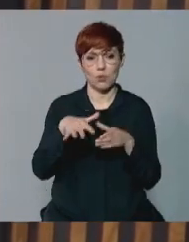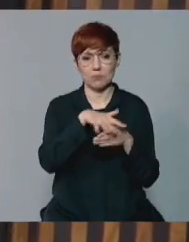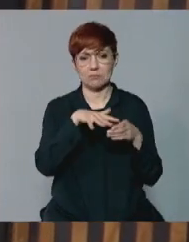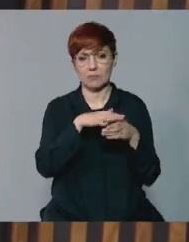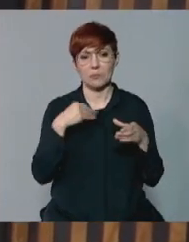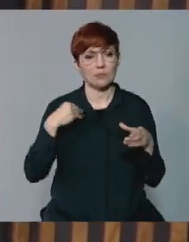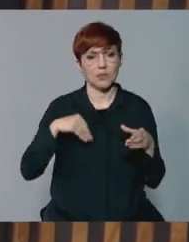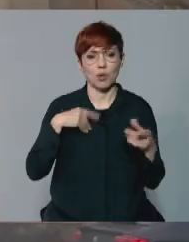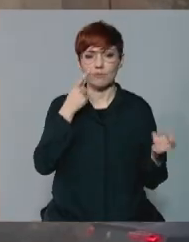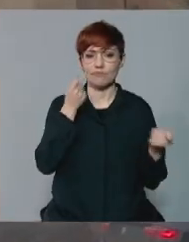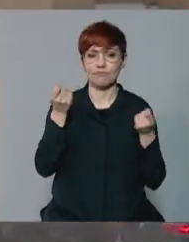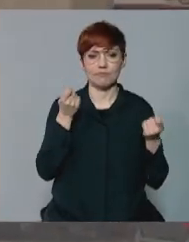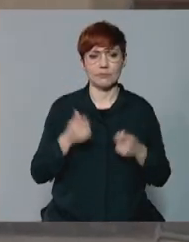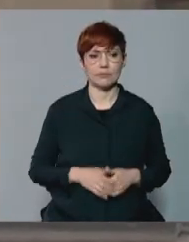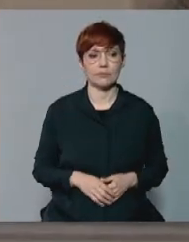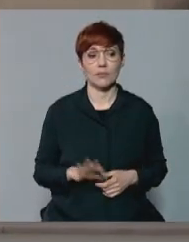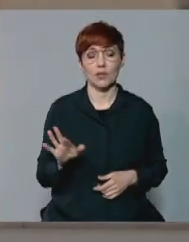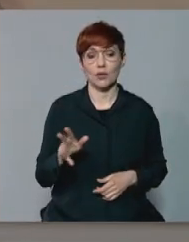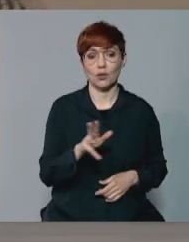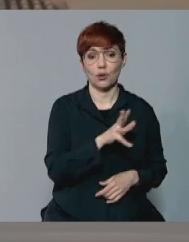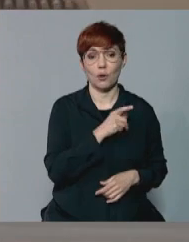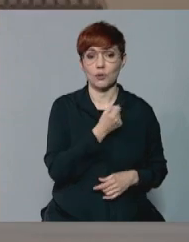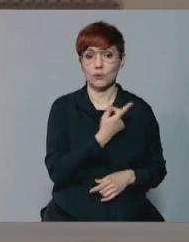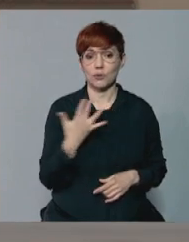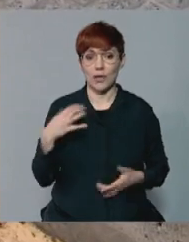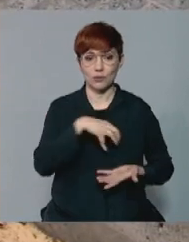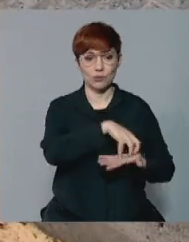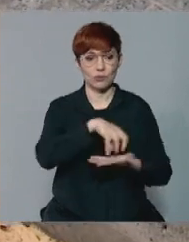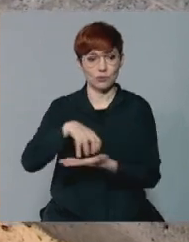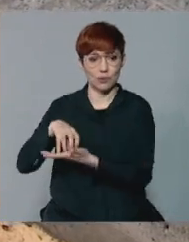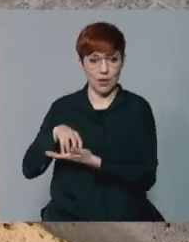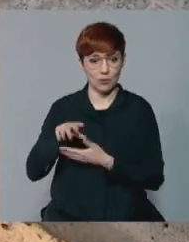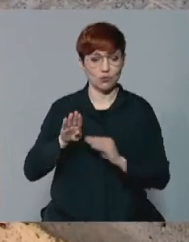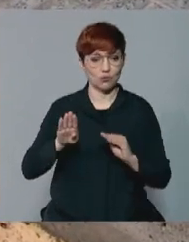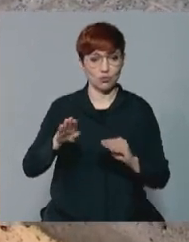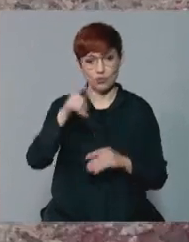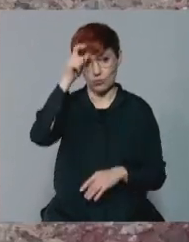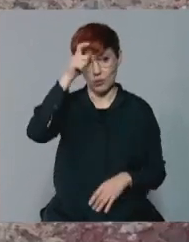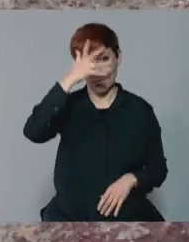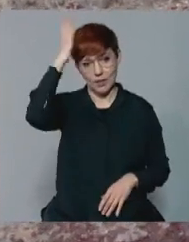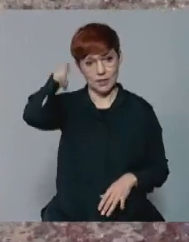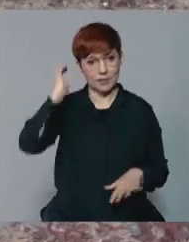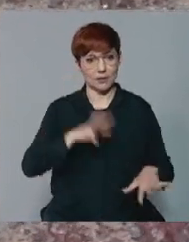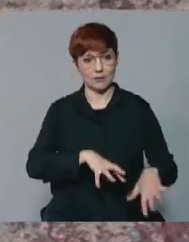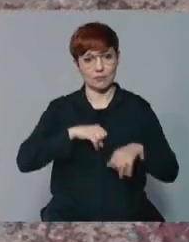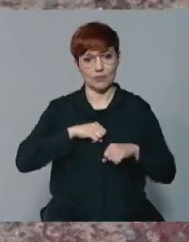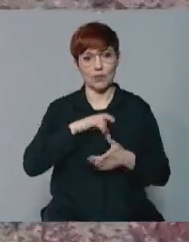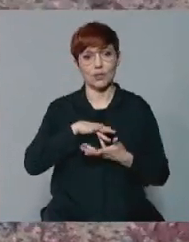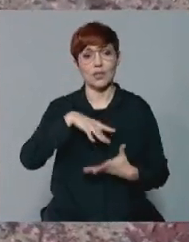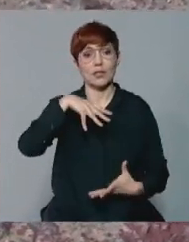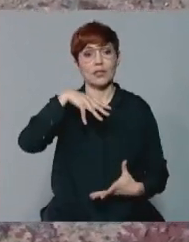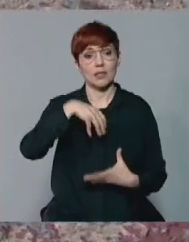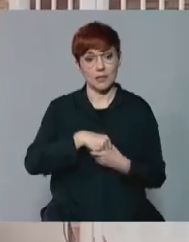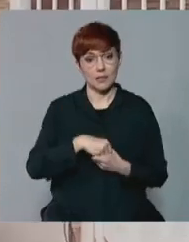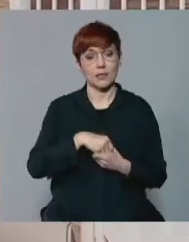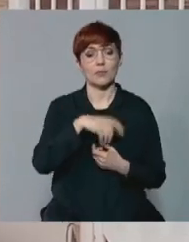mismo círculo de personas. Los robos se han producido en varios bajos de la Diputación Cartagenera e incluso en alguna vivienda con sus ocupantes dentro. Otros